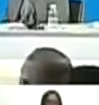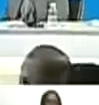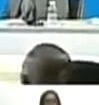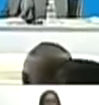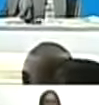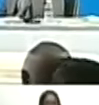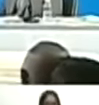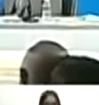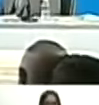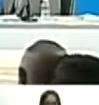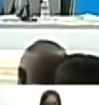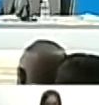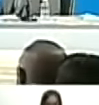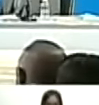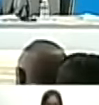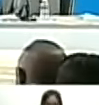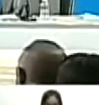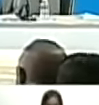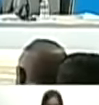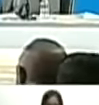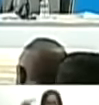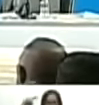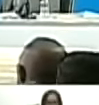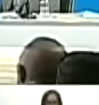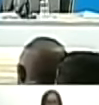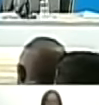mejores indicadores económicos.